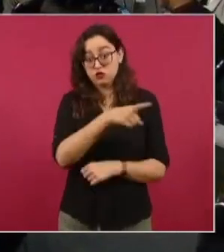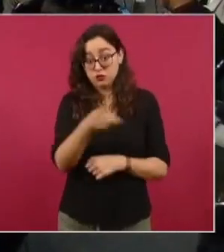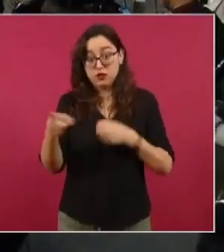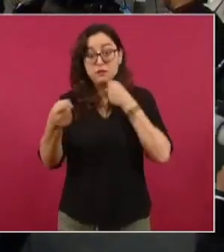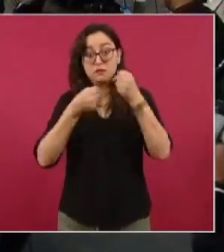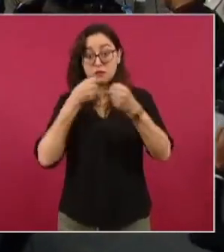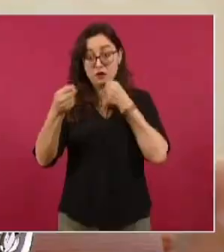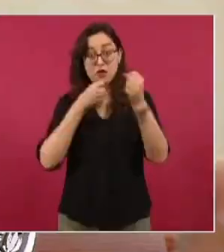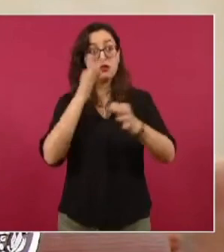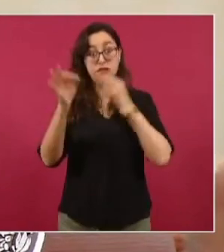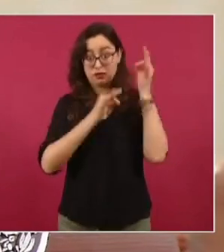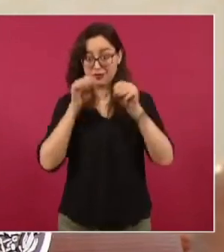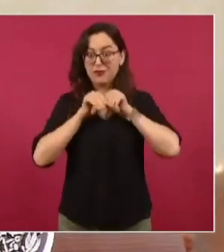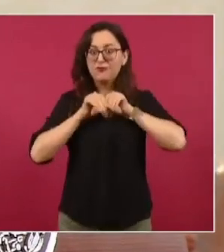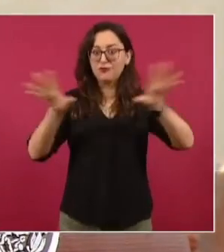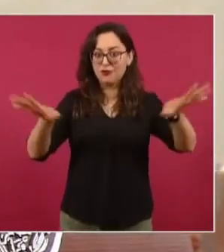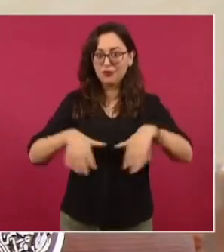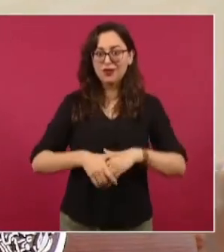estoy